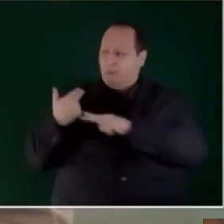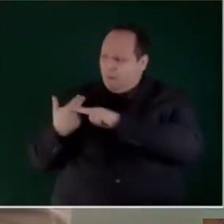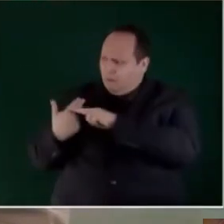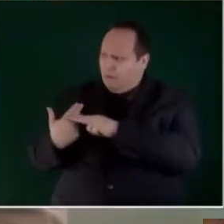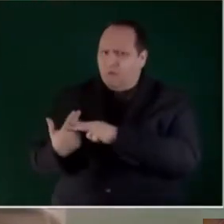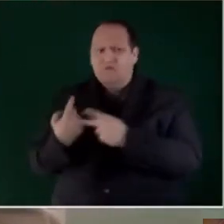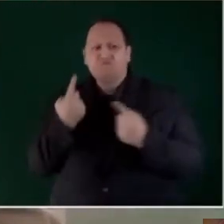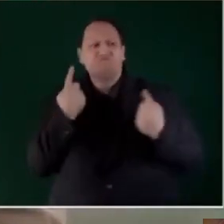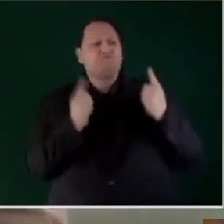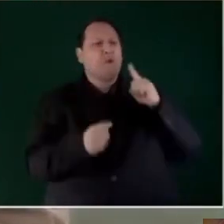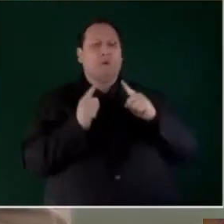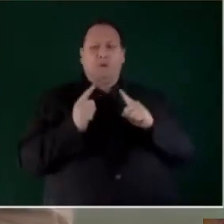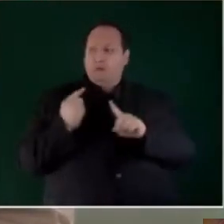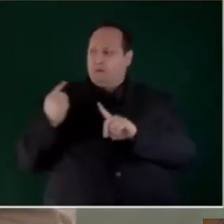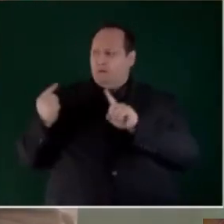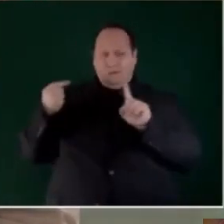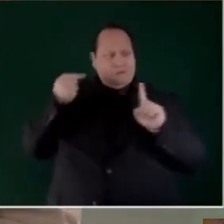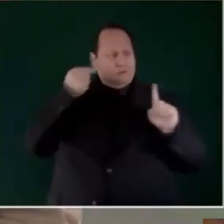como dictador.